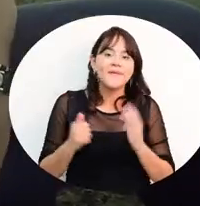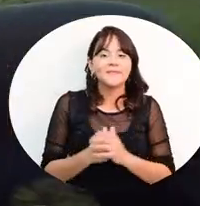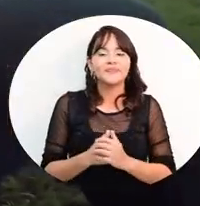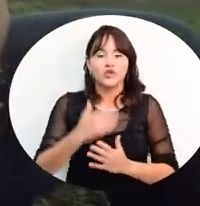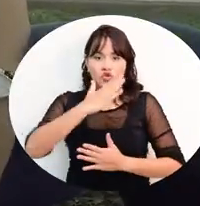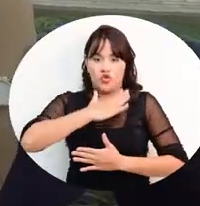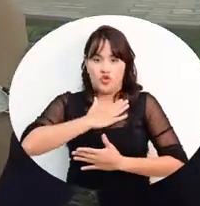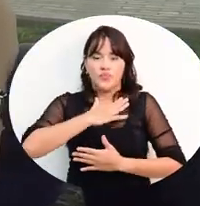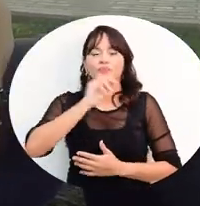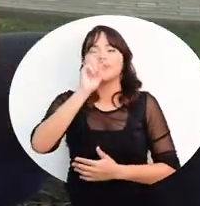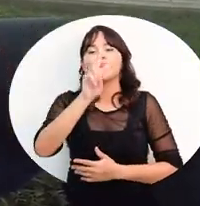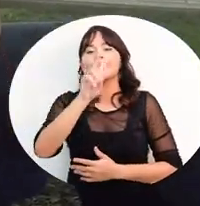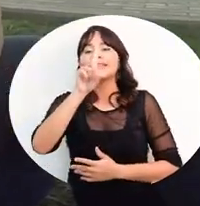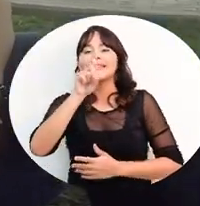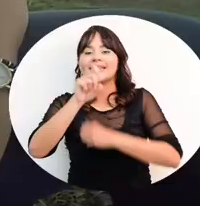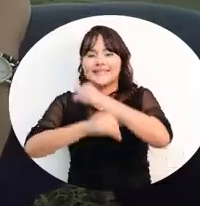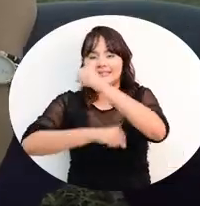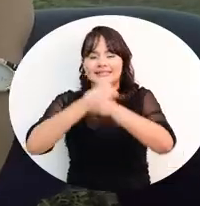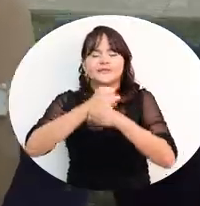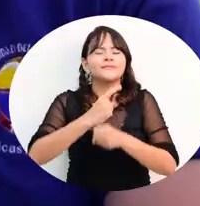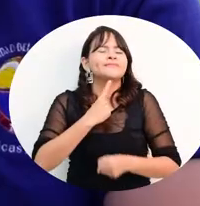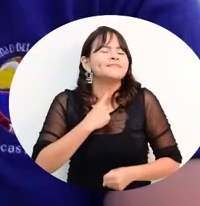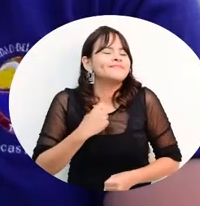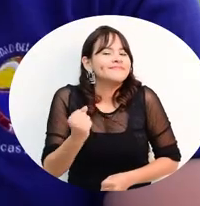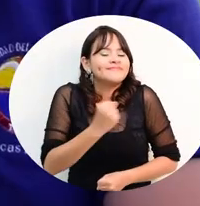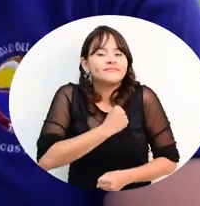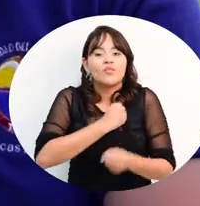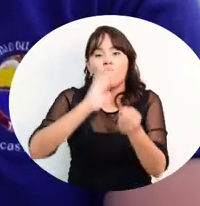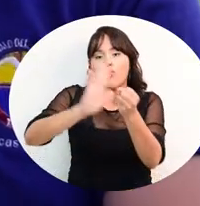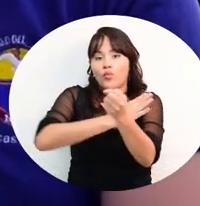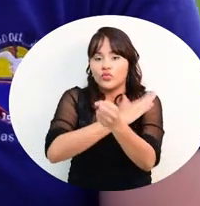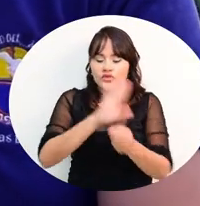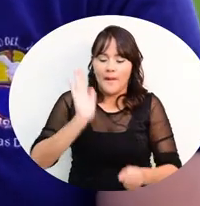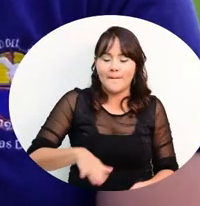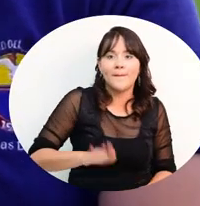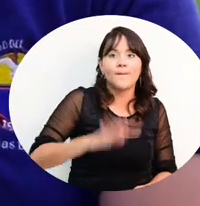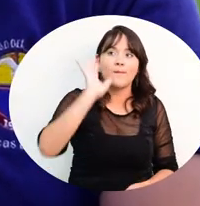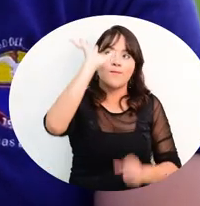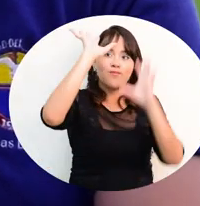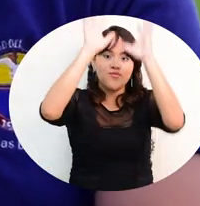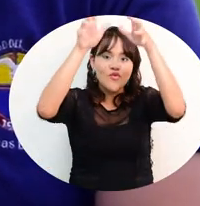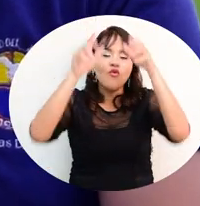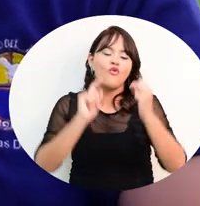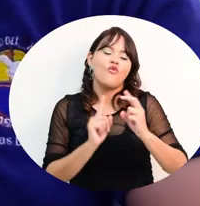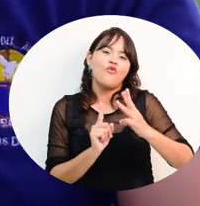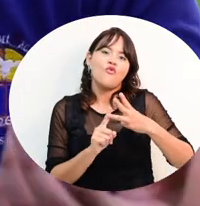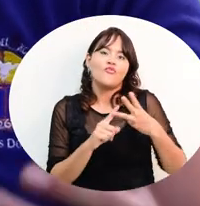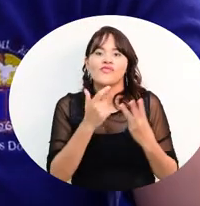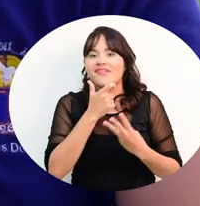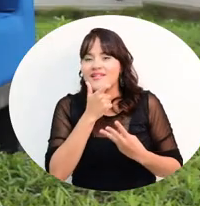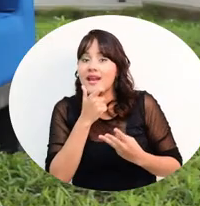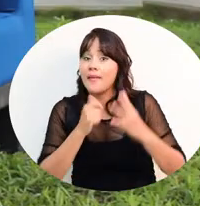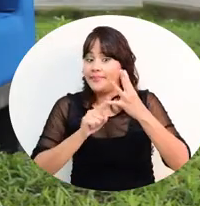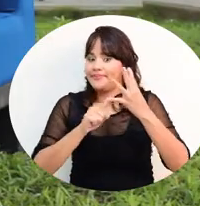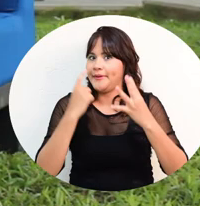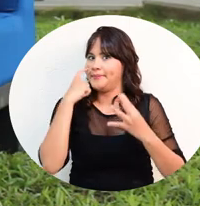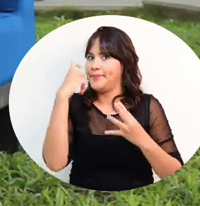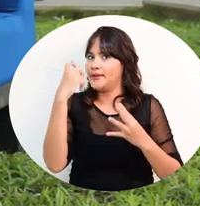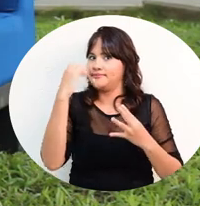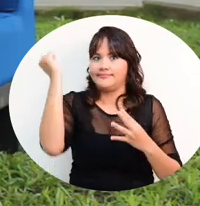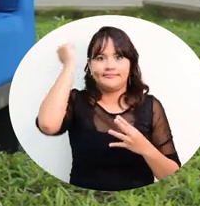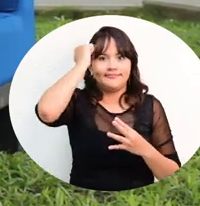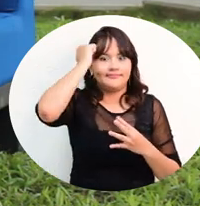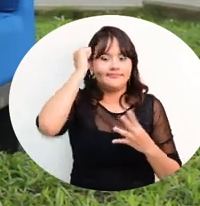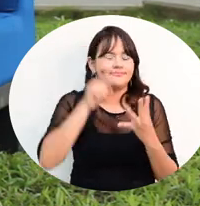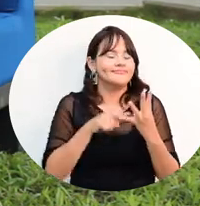Bueno, pues tengo 26 años. Me encanta la música, el baloncesto, el inglés y sobre todo la docencia. Cuéntame eso